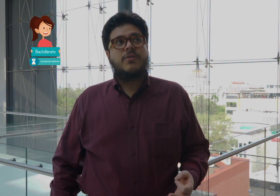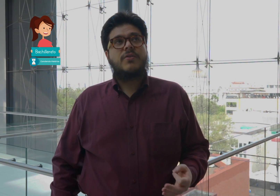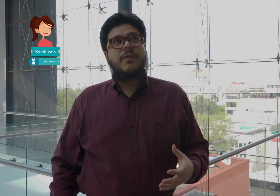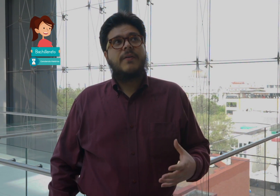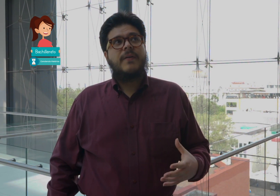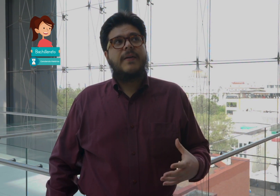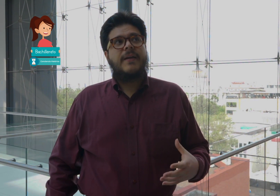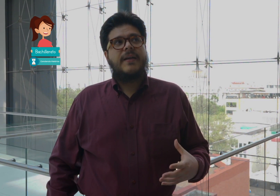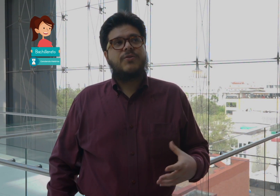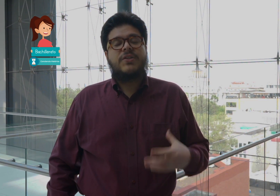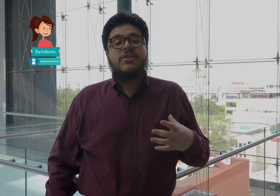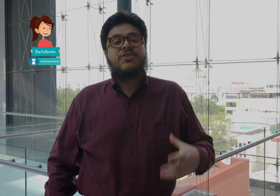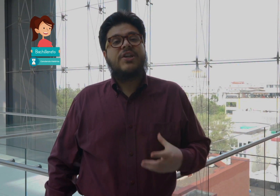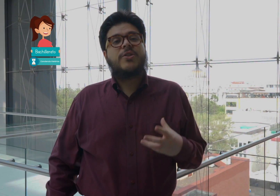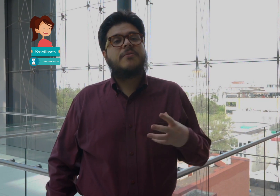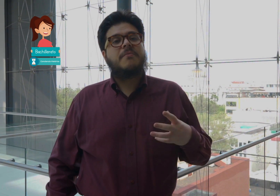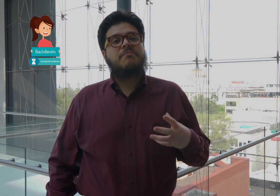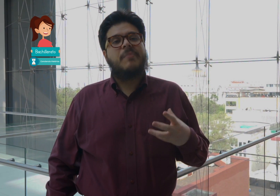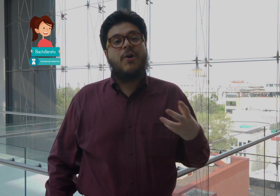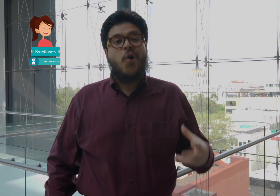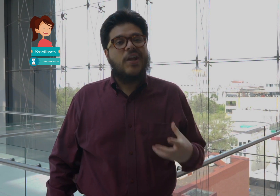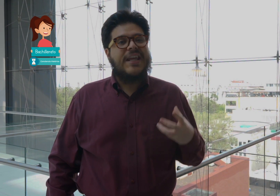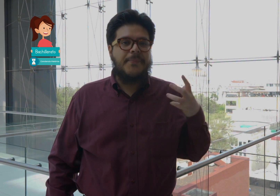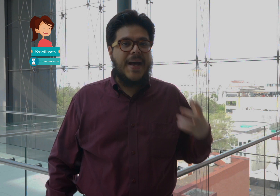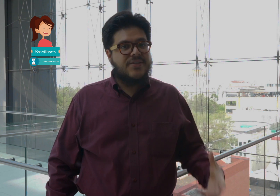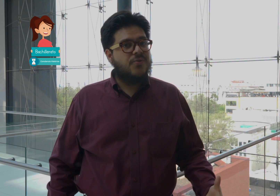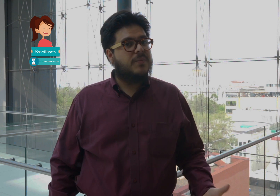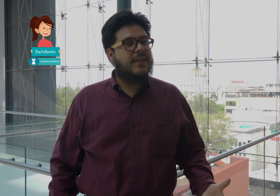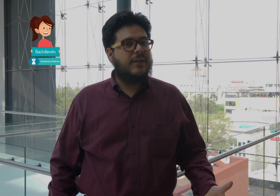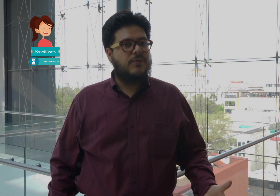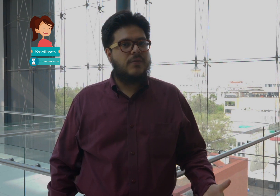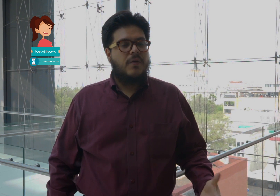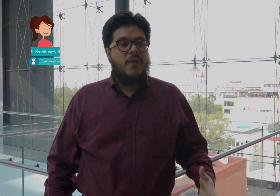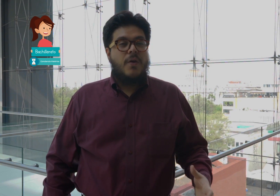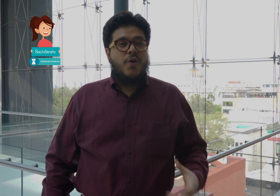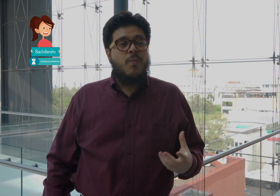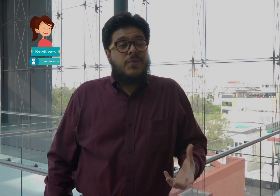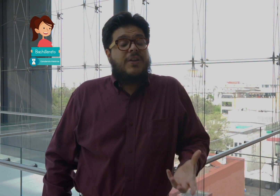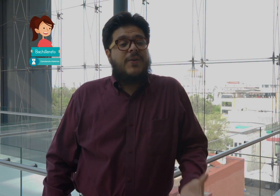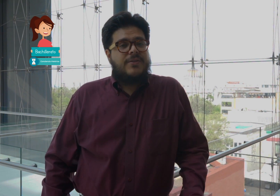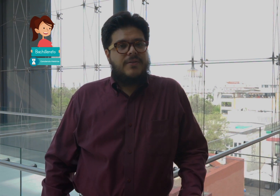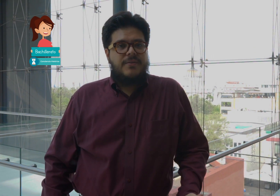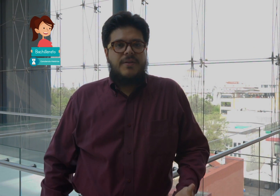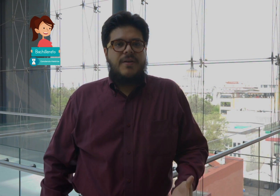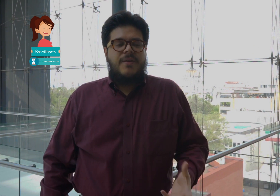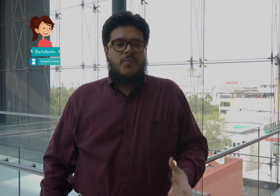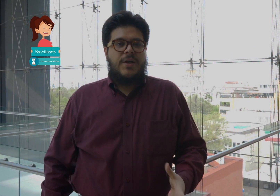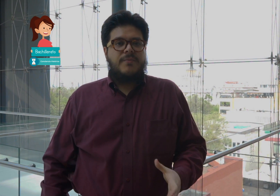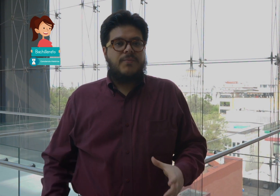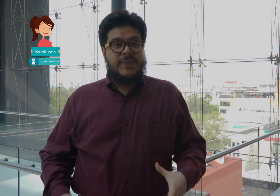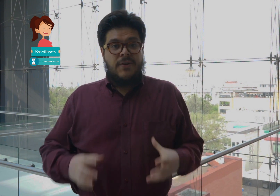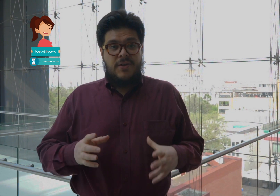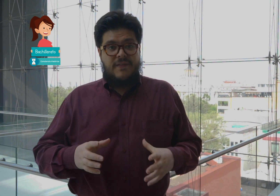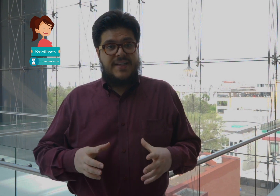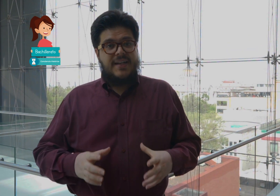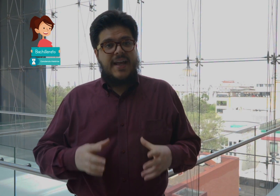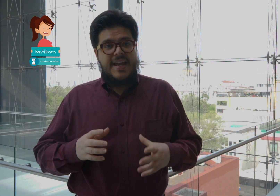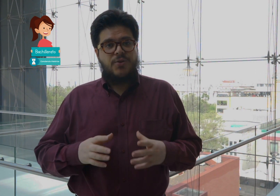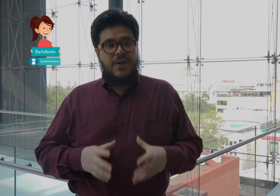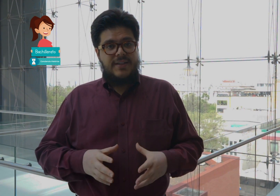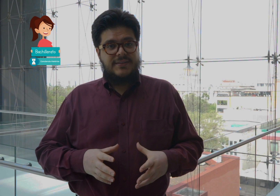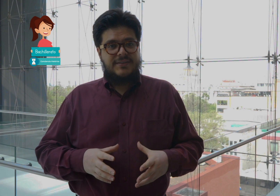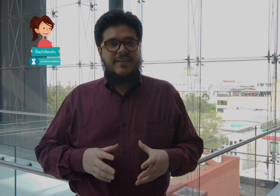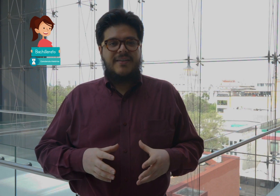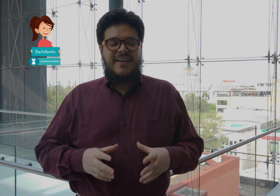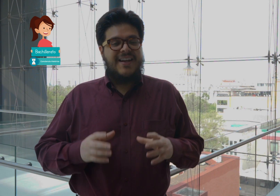uno de los sucesos históricos mejor y más documentados. ¿Cómo sucedió esto? Bueno, pues han oído la frase: el que